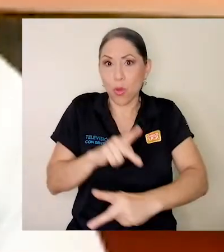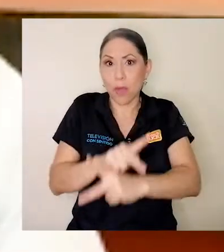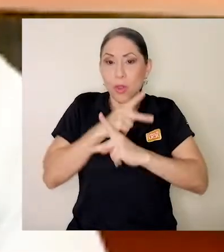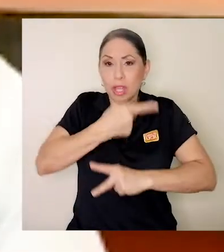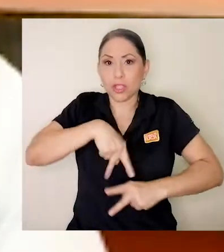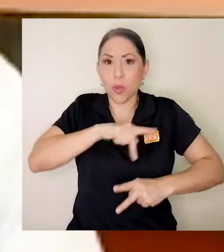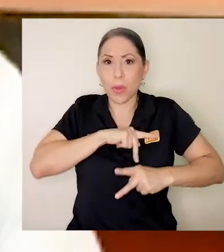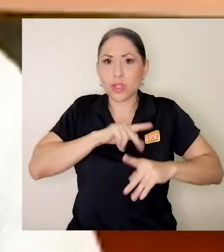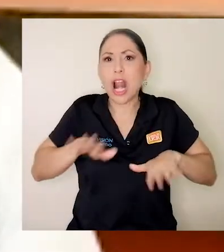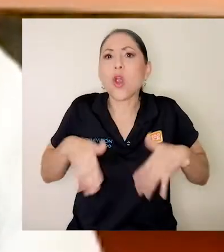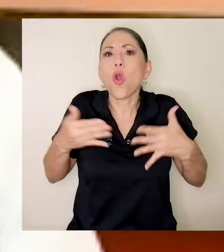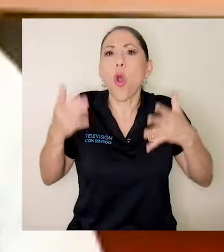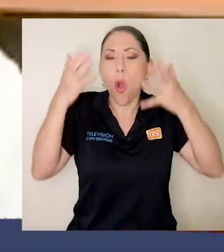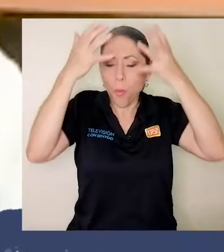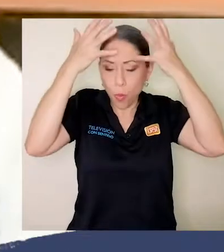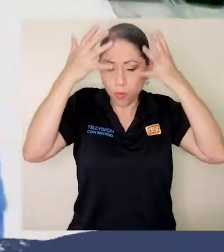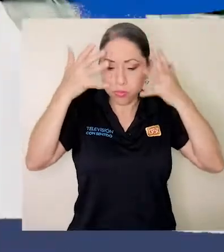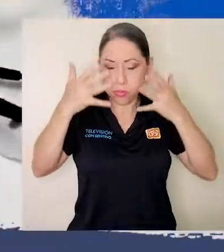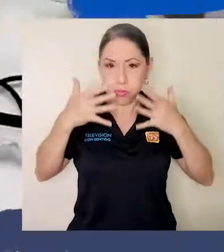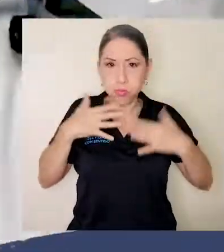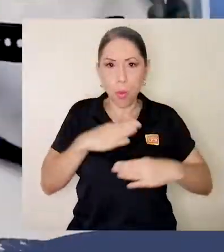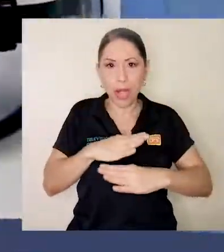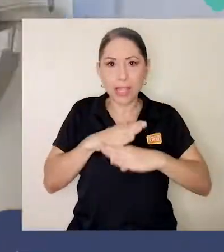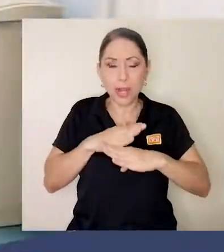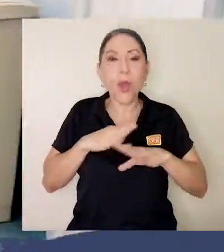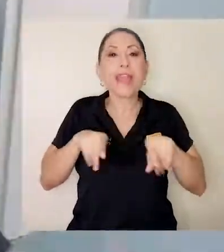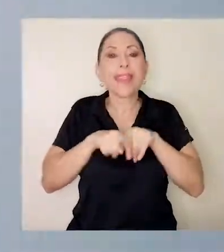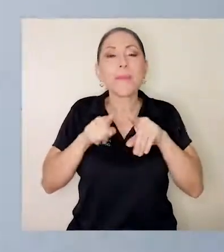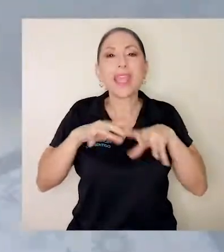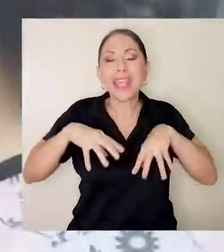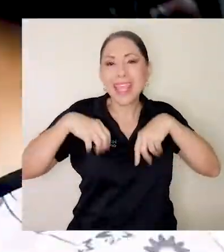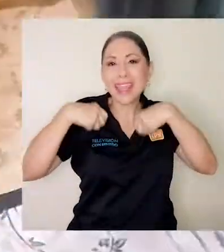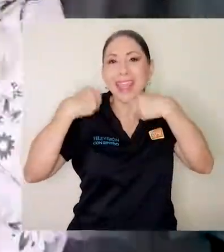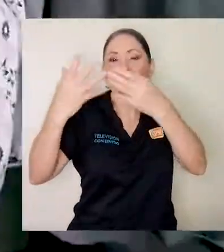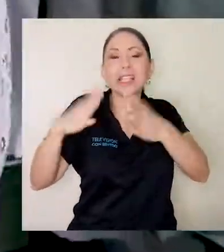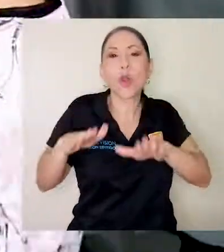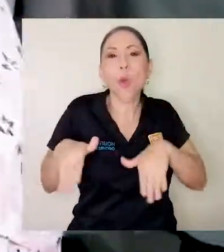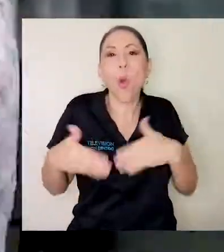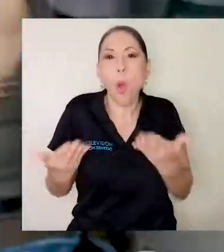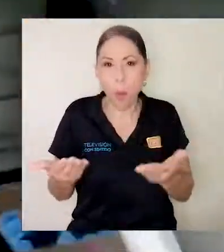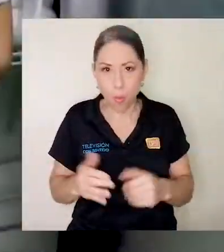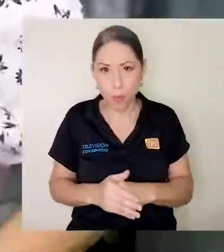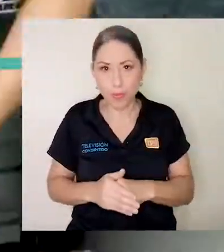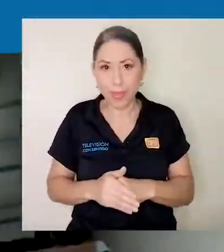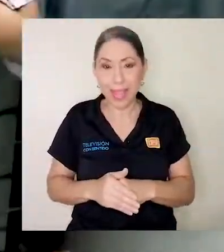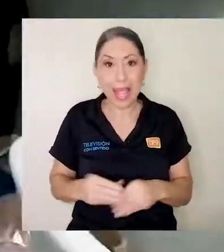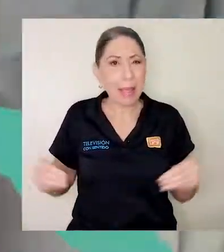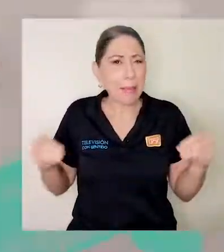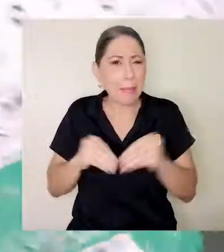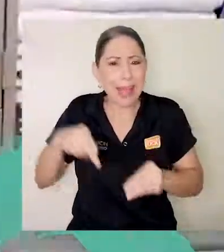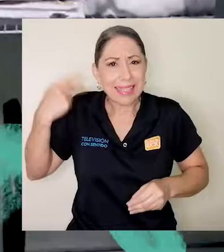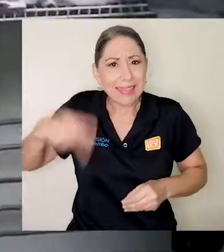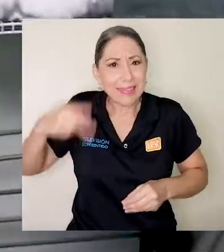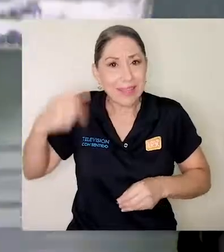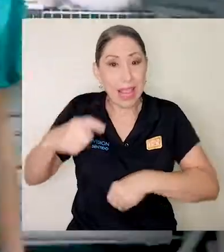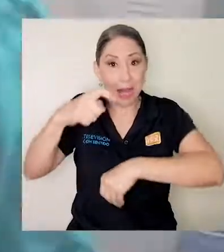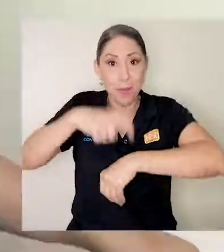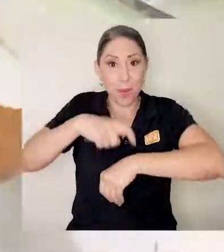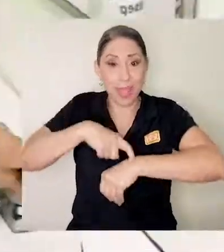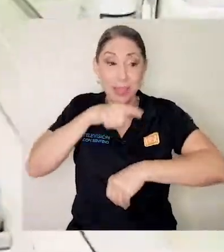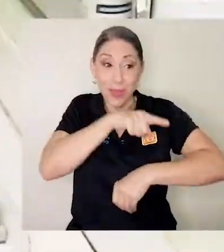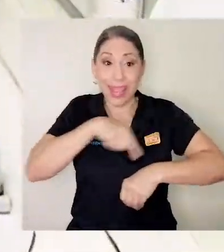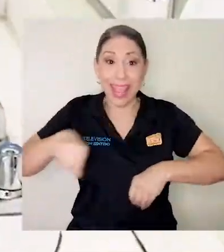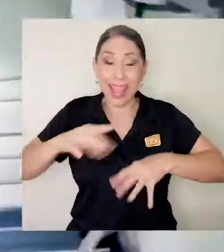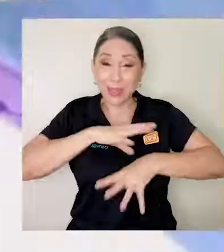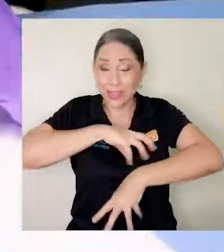protección personal y cómo quitarse el equipo de protección personal, estando el mayor riesgo en el momento en que